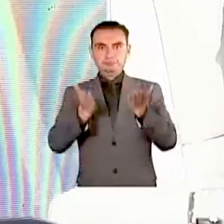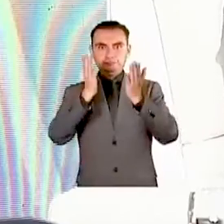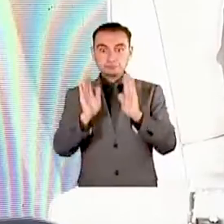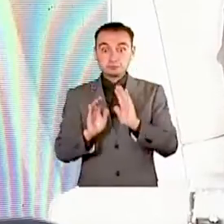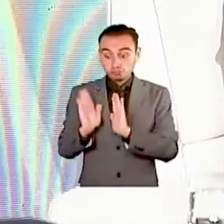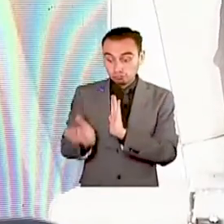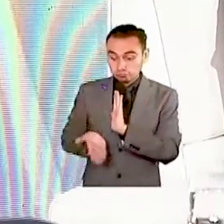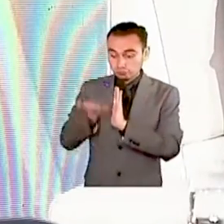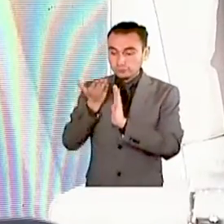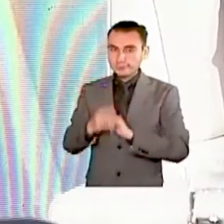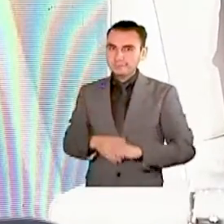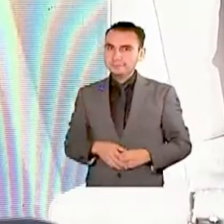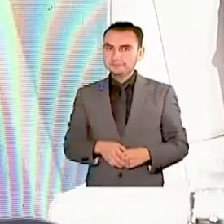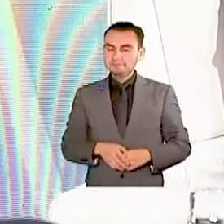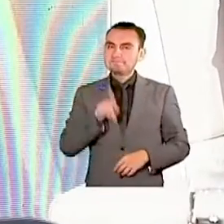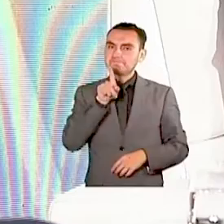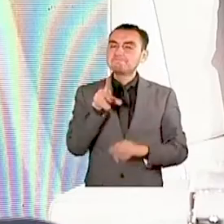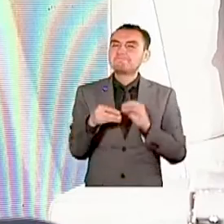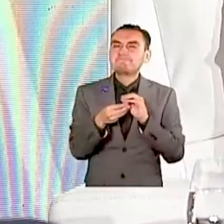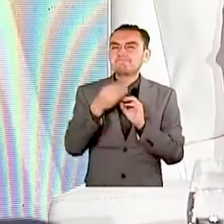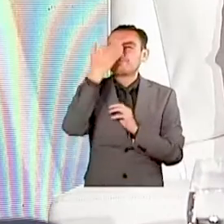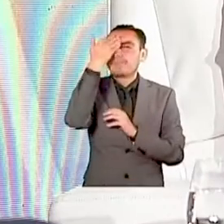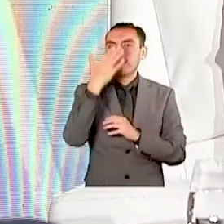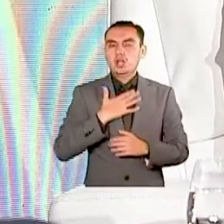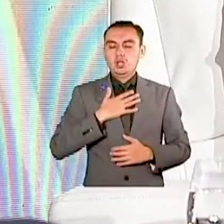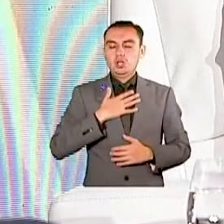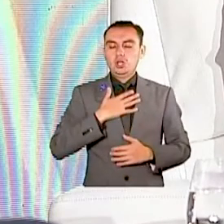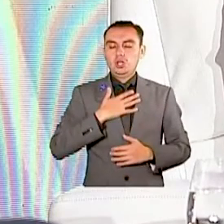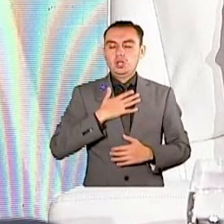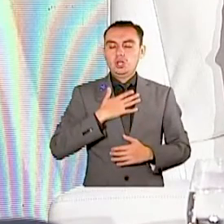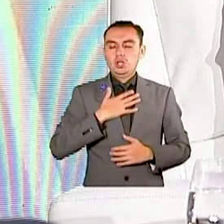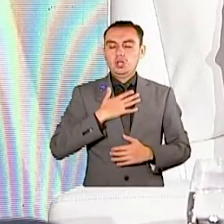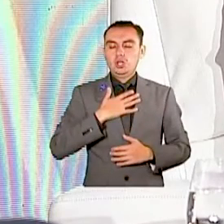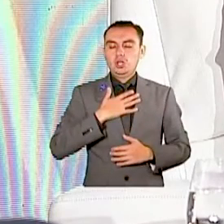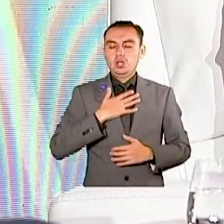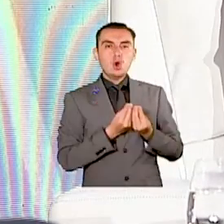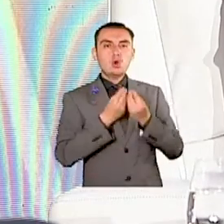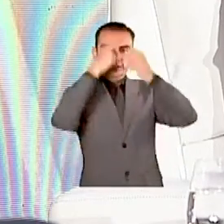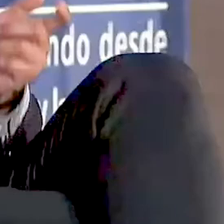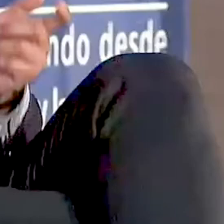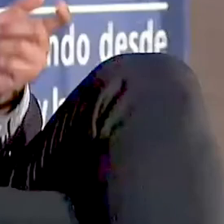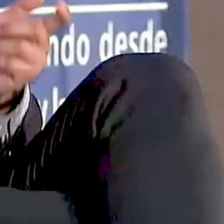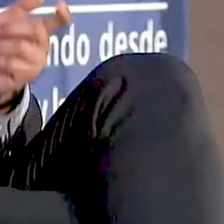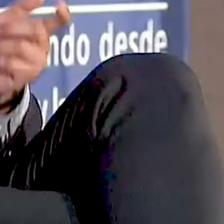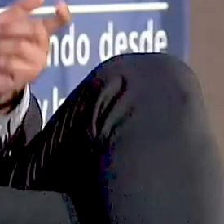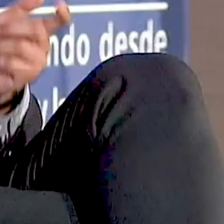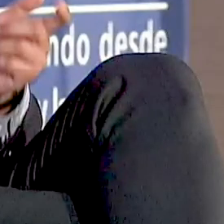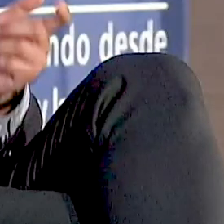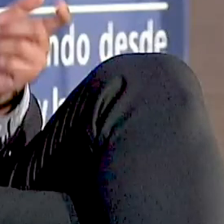De otra parte, y en virtud de las decisiones que ha tomado,